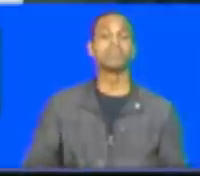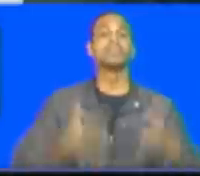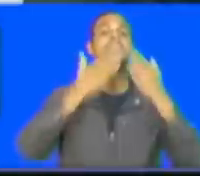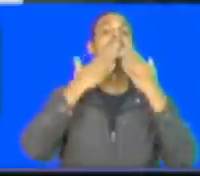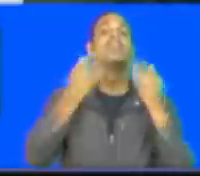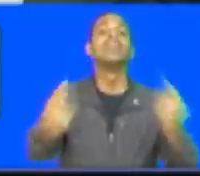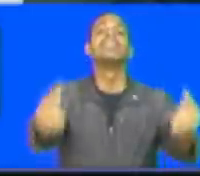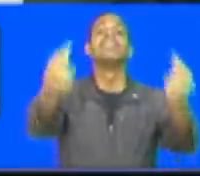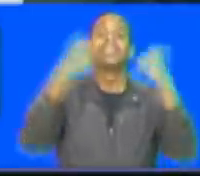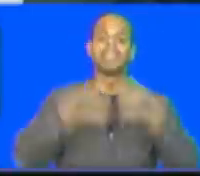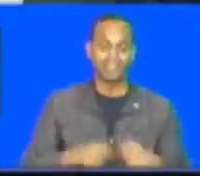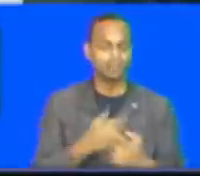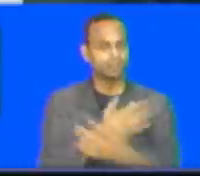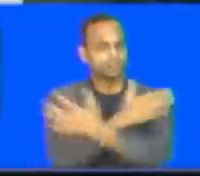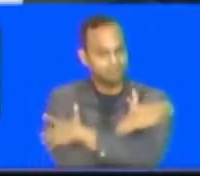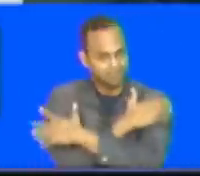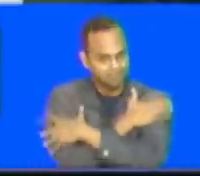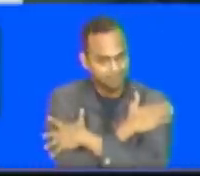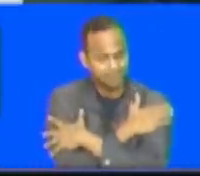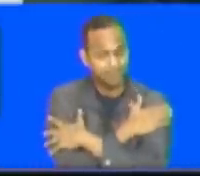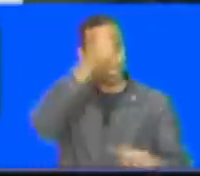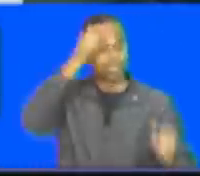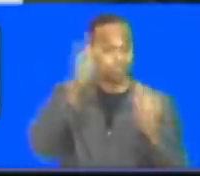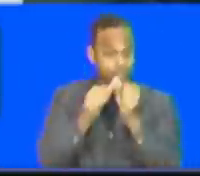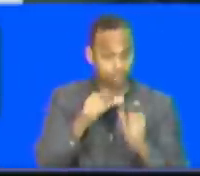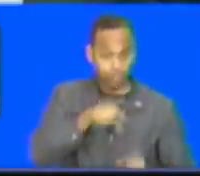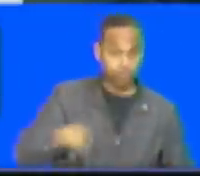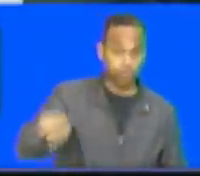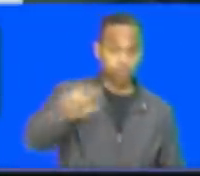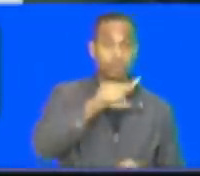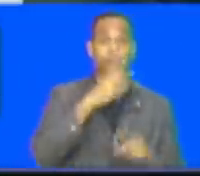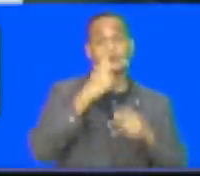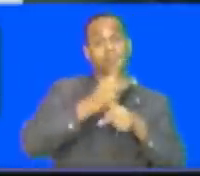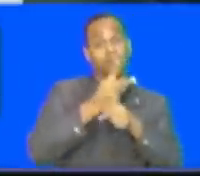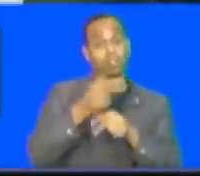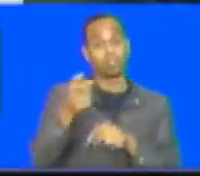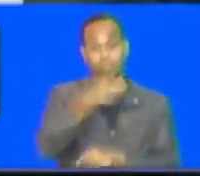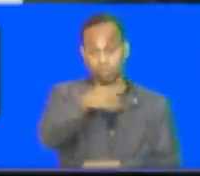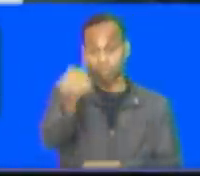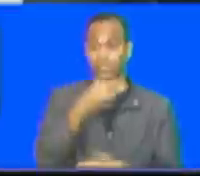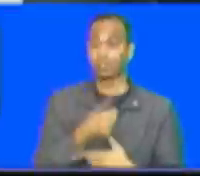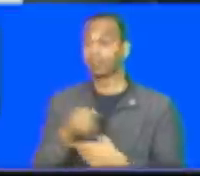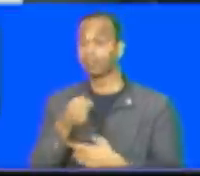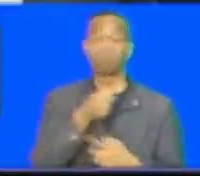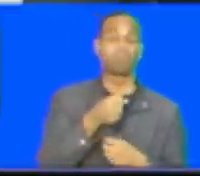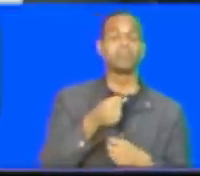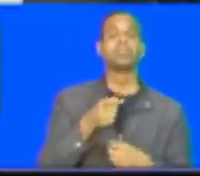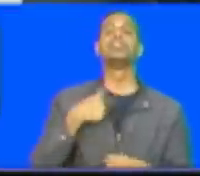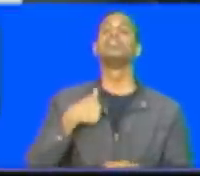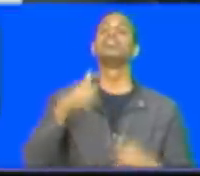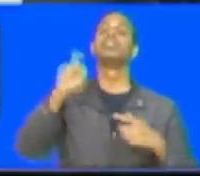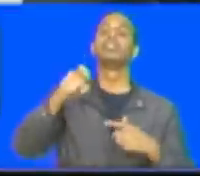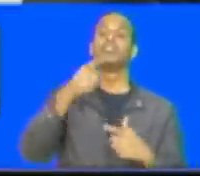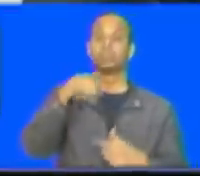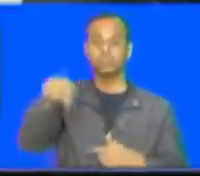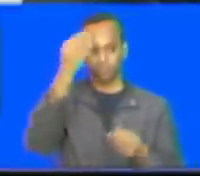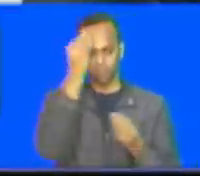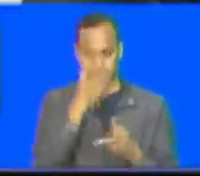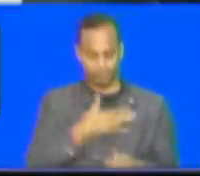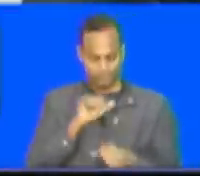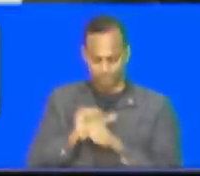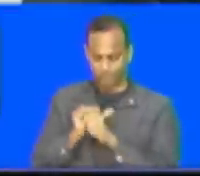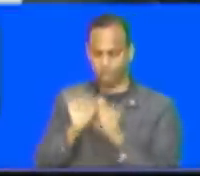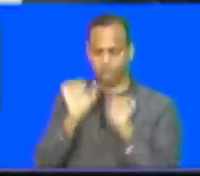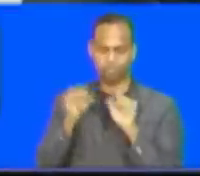venir, fuerte abrazo y recuerden ustedes, cuidarse, que ustedes se exponen mucho y yo lo necesito para que mi trabajo